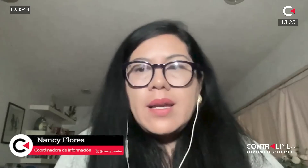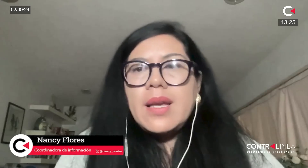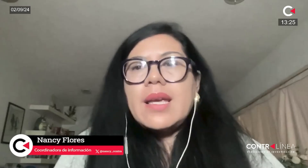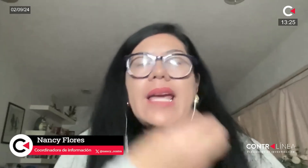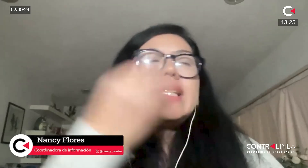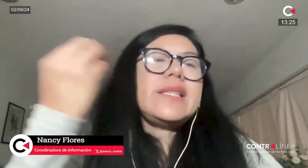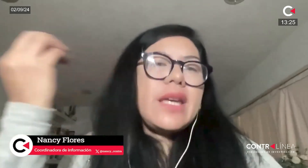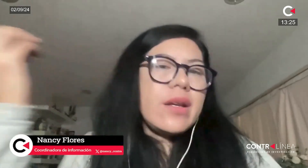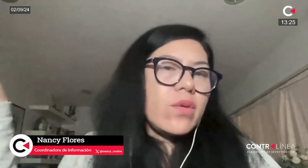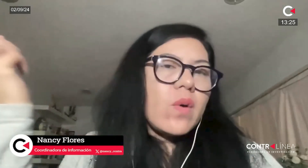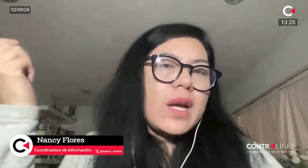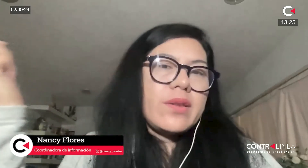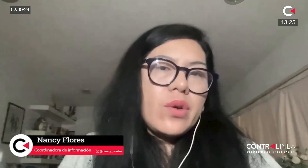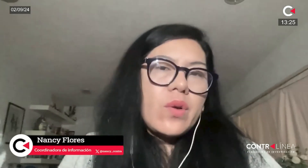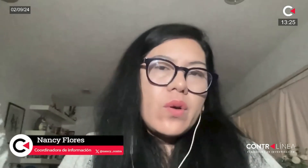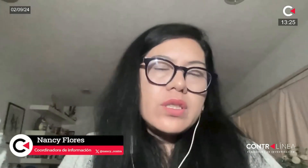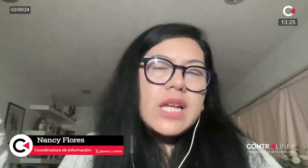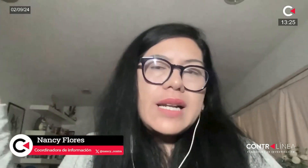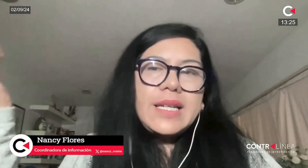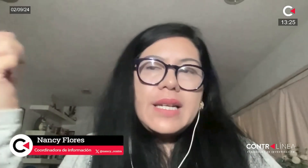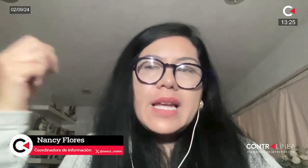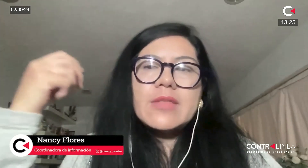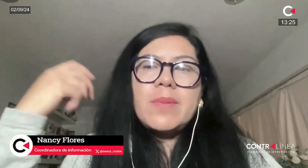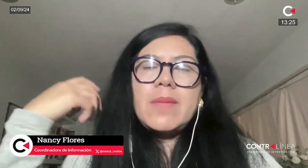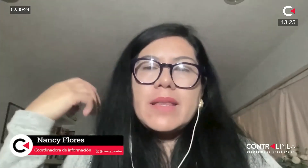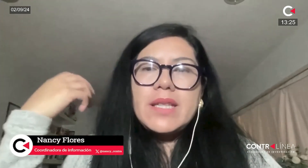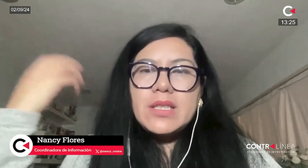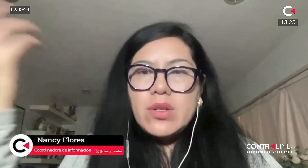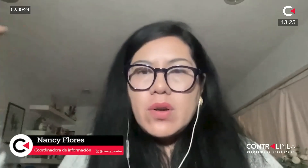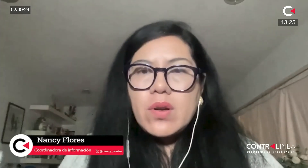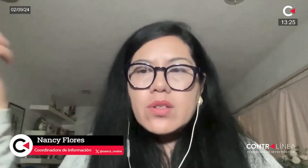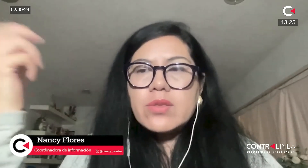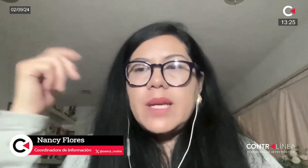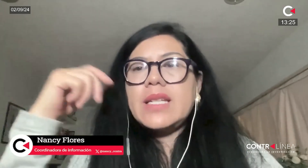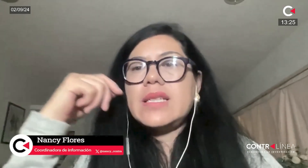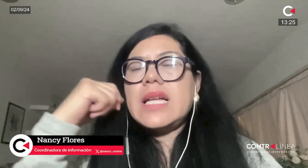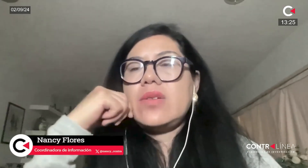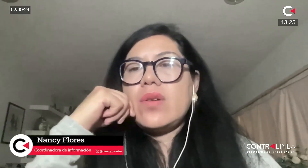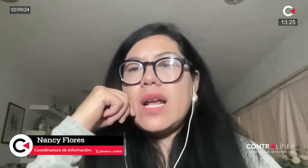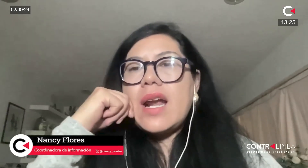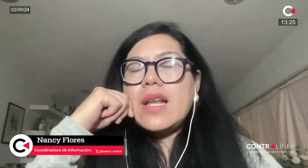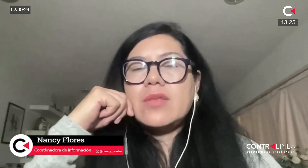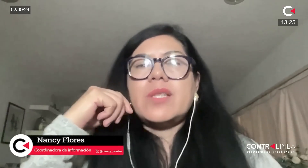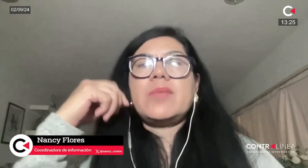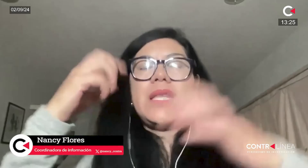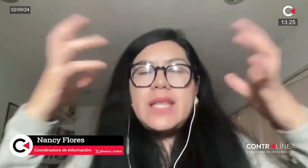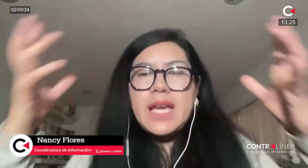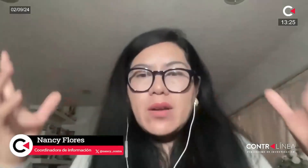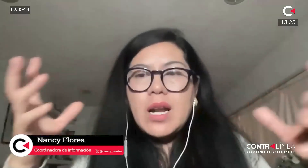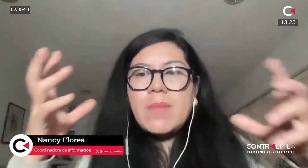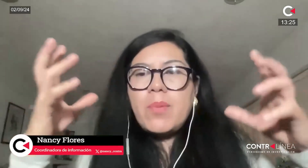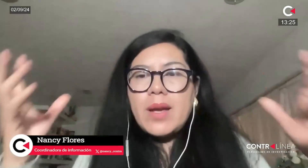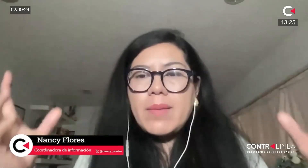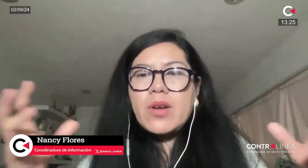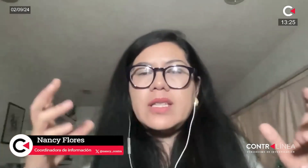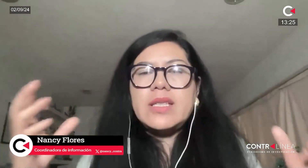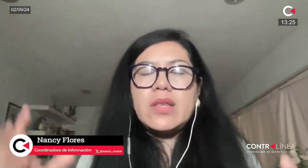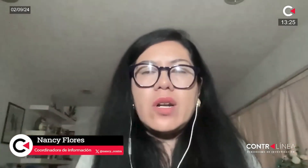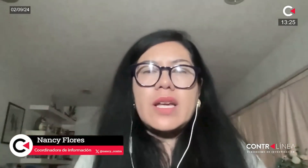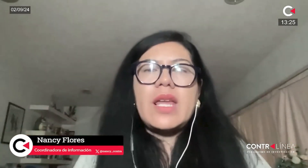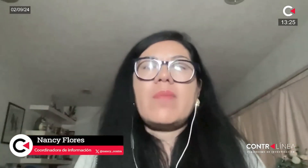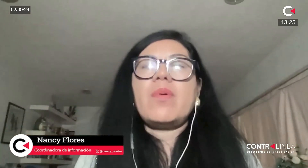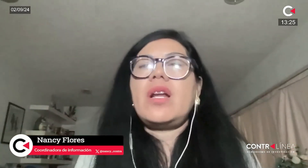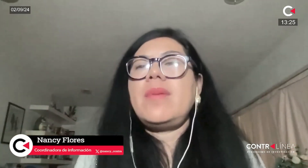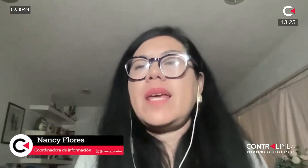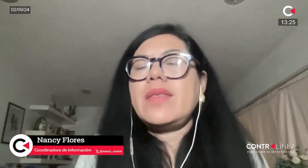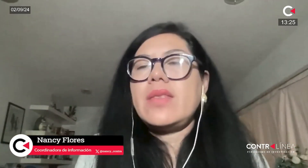lugar. ¿Qué hicieron cuando Salinas privatizó los bienes nacionales? Pues mintieron al pueblo